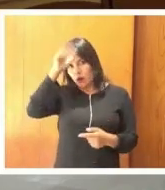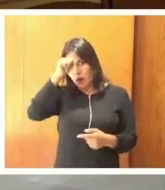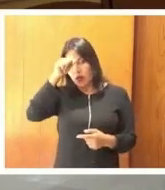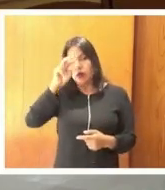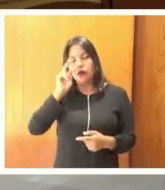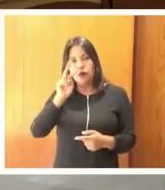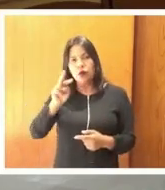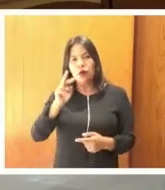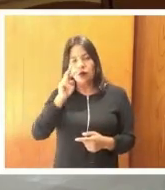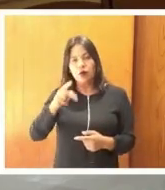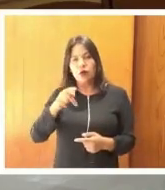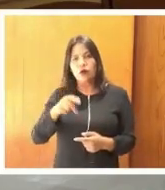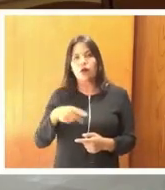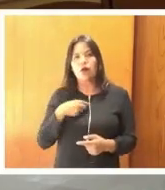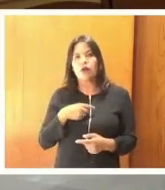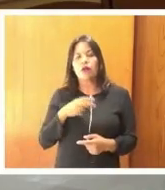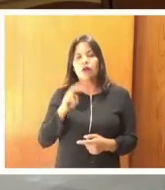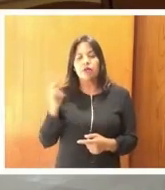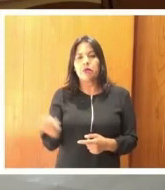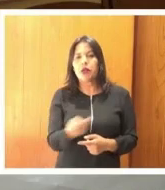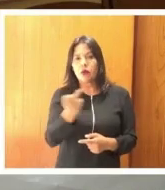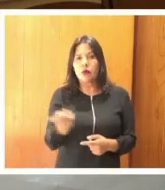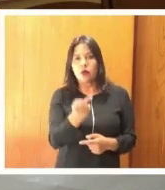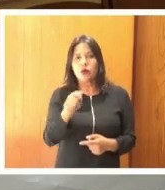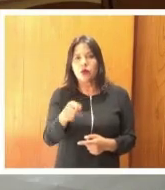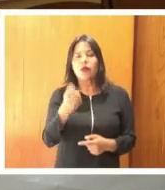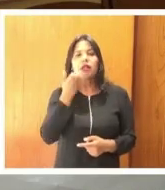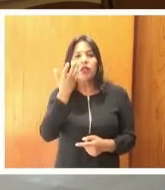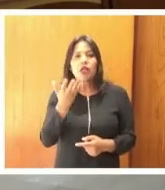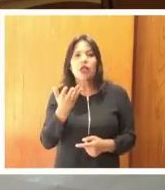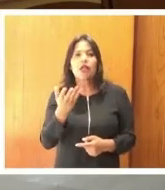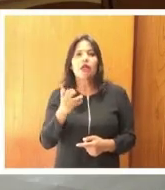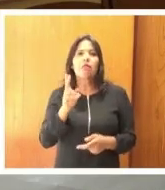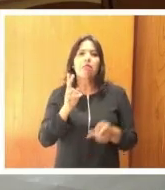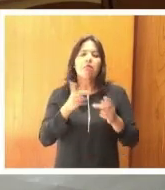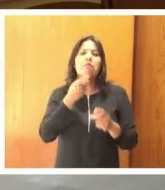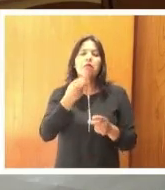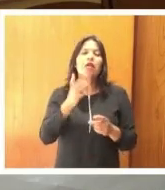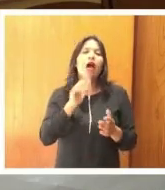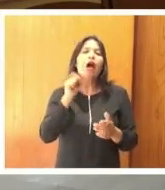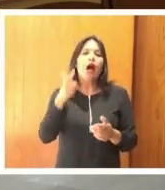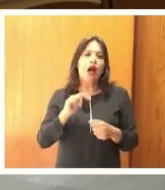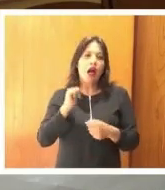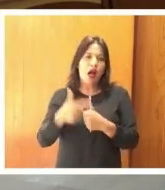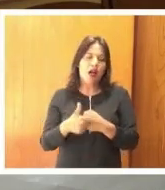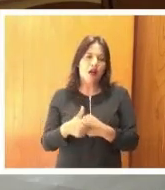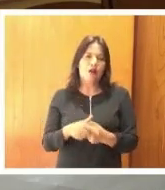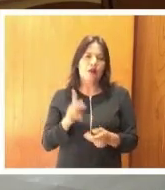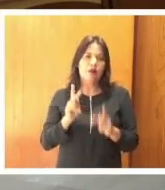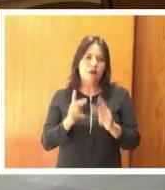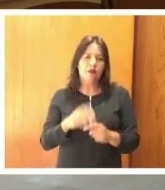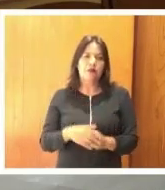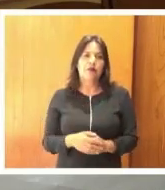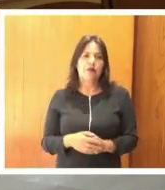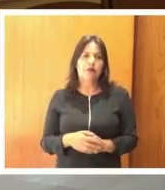mencionado, pregunto a mis colegas si alguien desea hacer algún comentario al respecto.